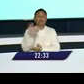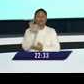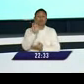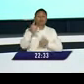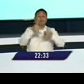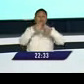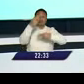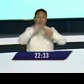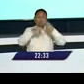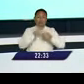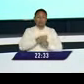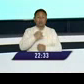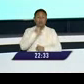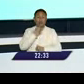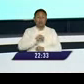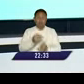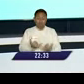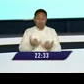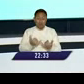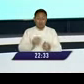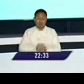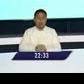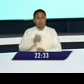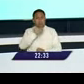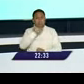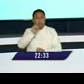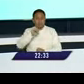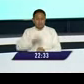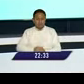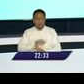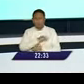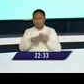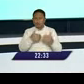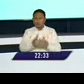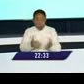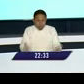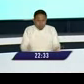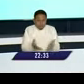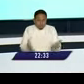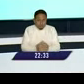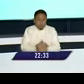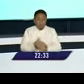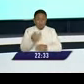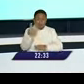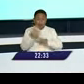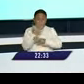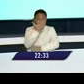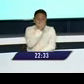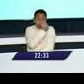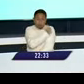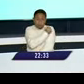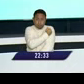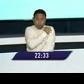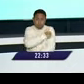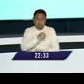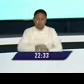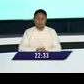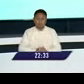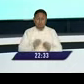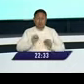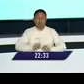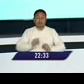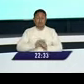centros comerciales dicen que ahora se debe incentivar una campaña masiva de vacunación de las dosis de refuerzo y uso de